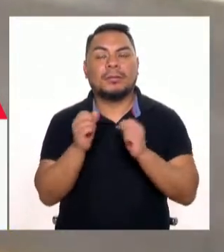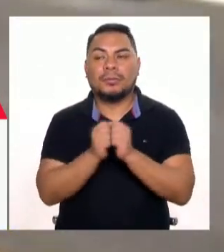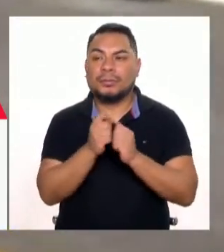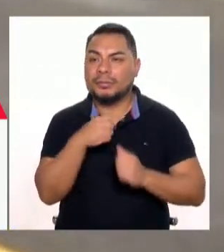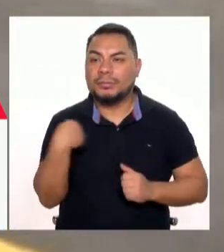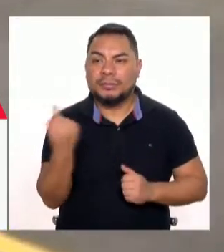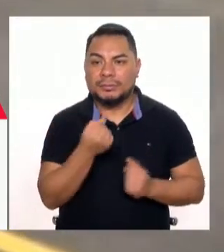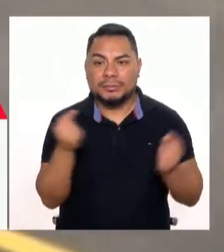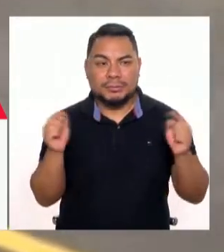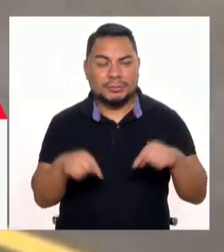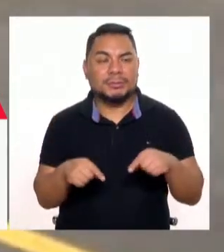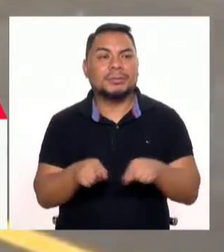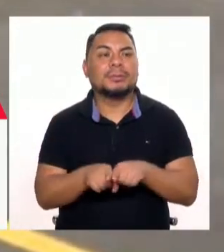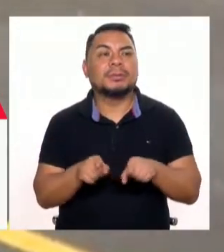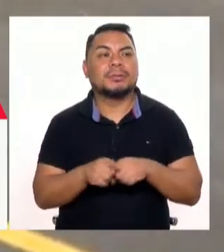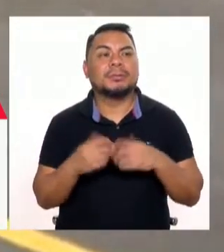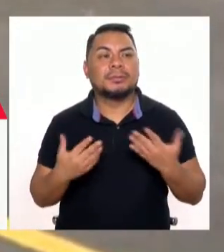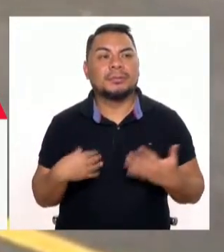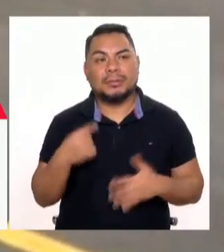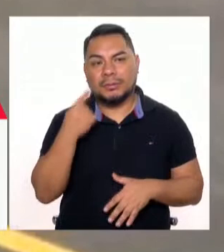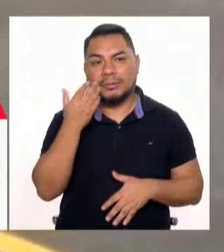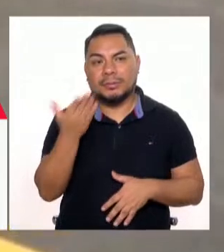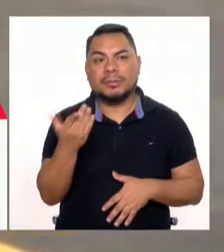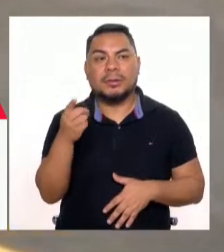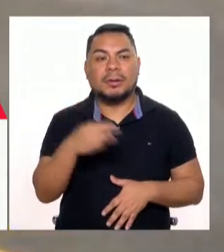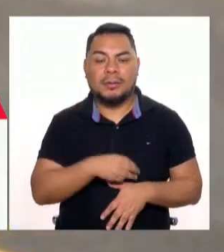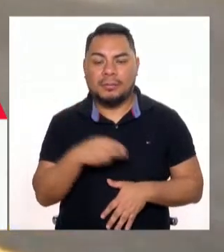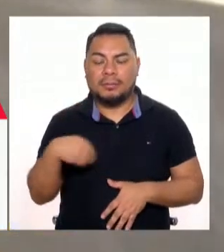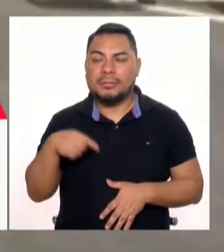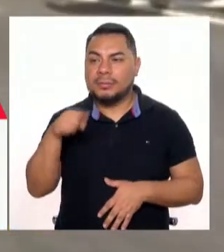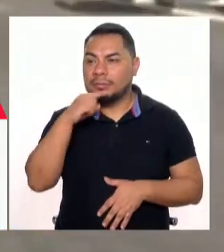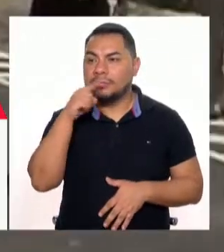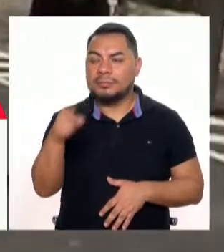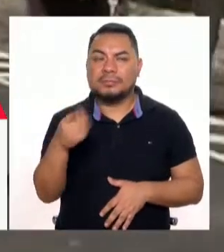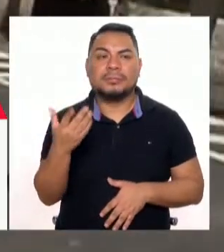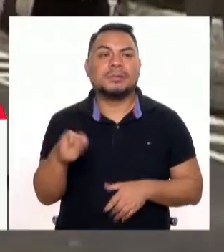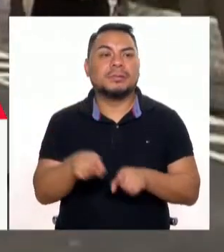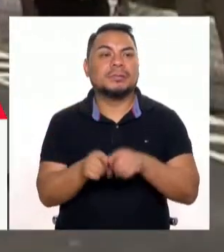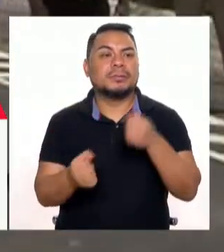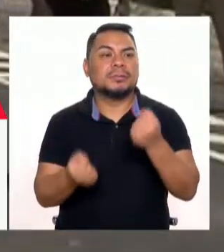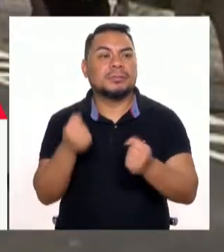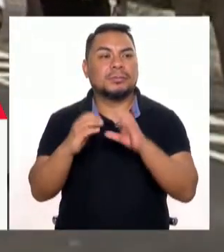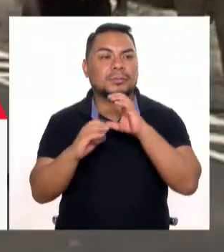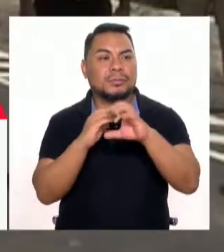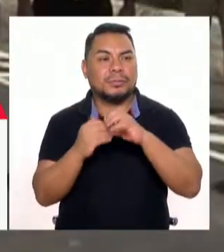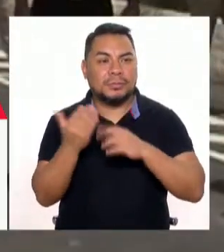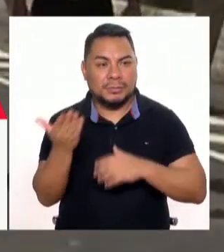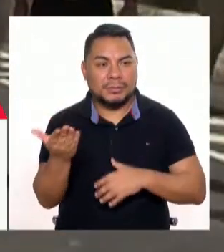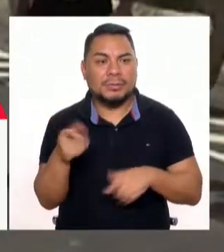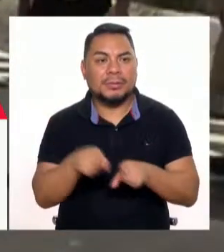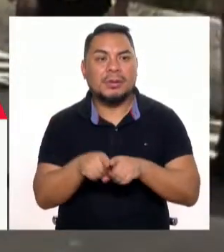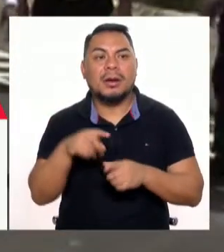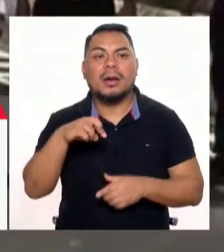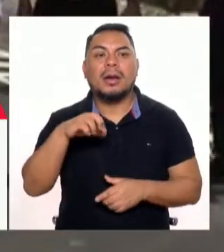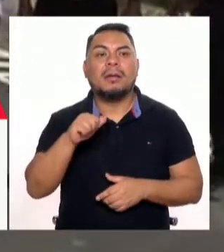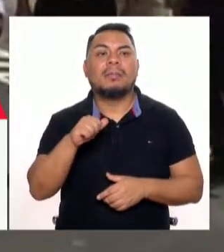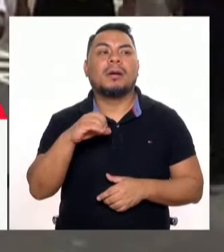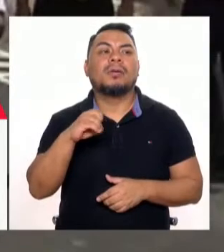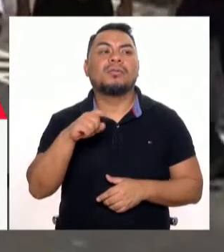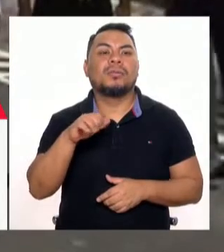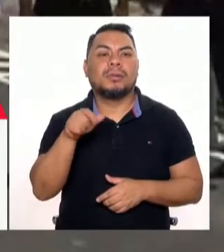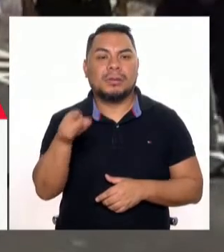Está también con nosotros nuestra ministra de transportes y comunicaciones Paola las